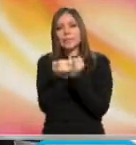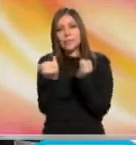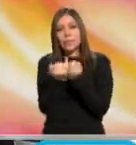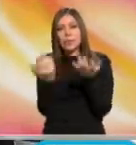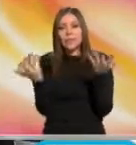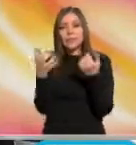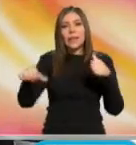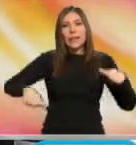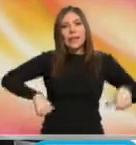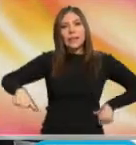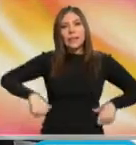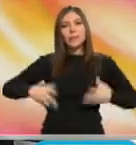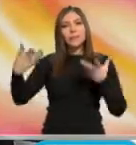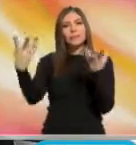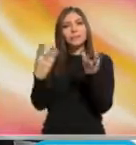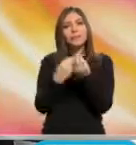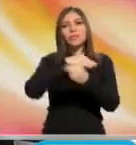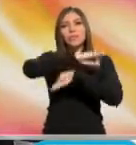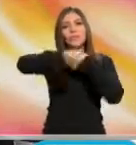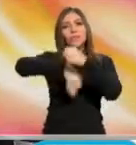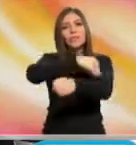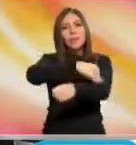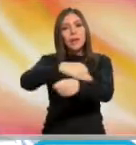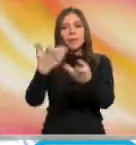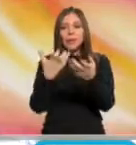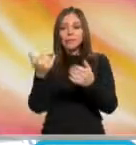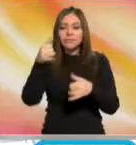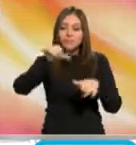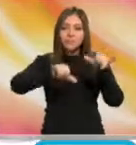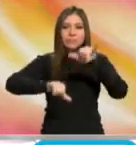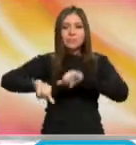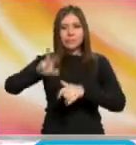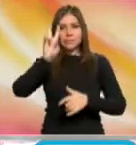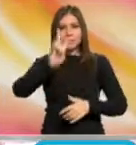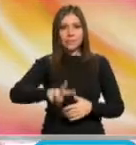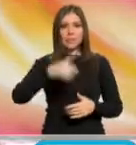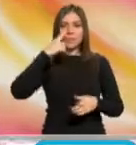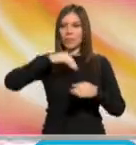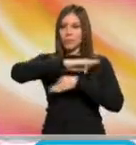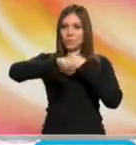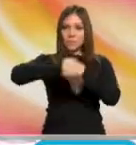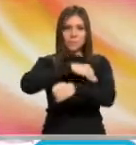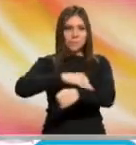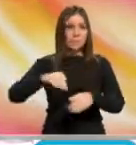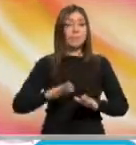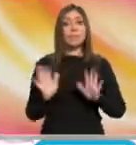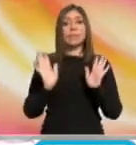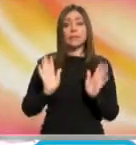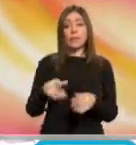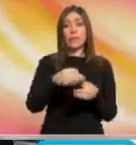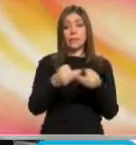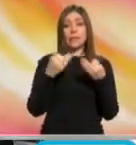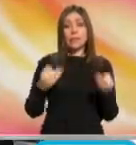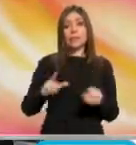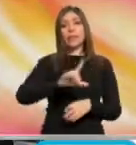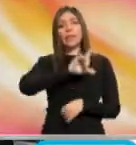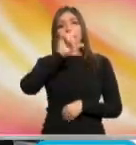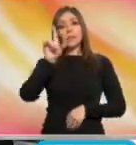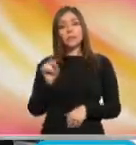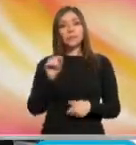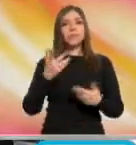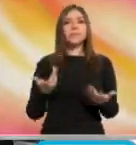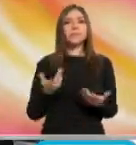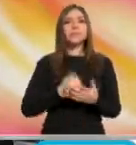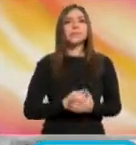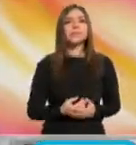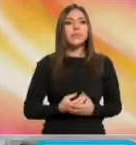genial para toda la familia, sin duda alguna. Hay que tener paciencia porque es un experimento para todos. Entonces ya la tenemos así y lo que vamos a hacer es, pues eso,